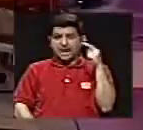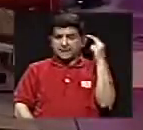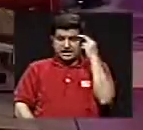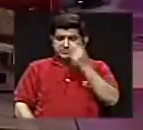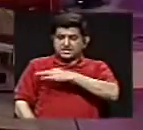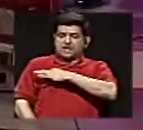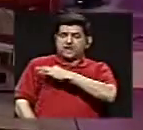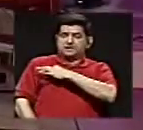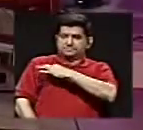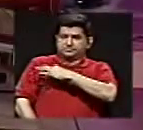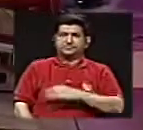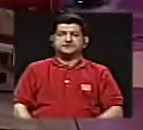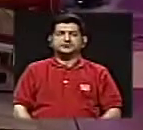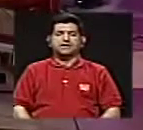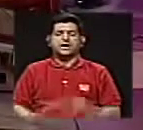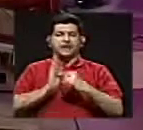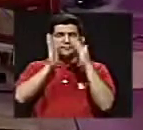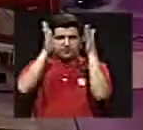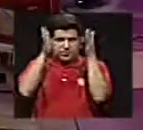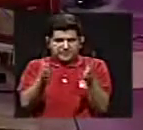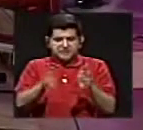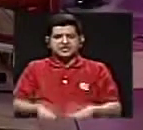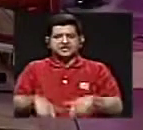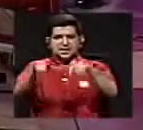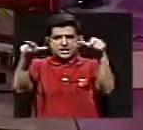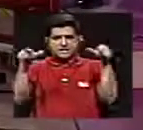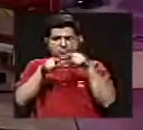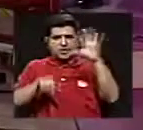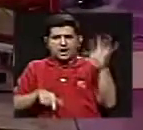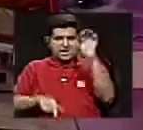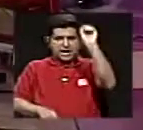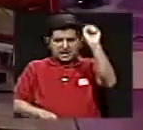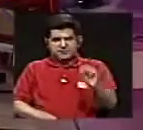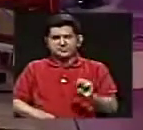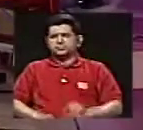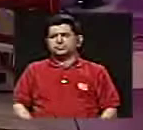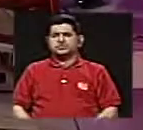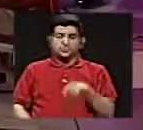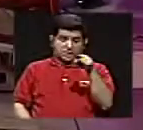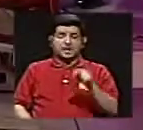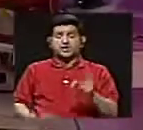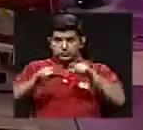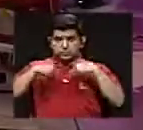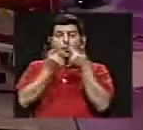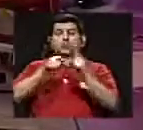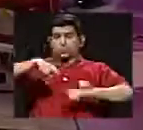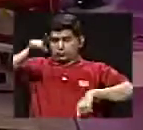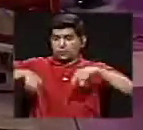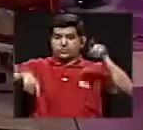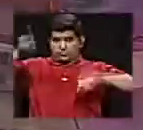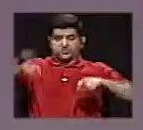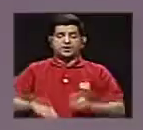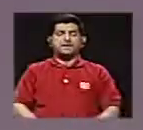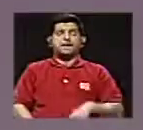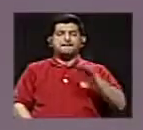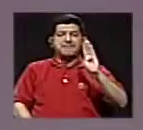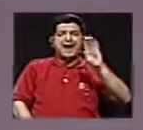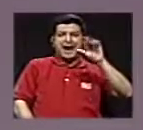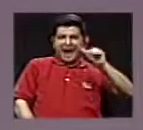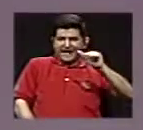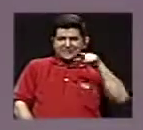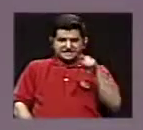hemos invitado a representantes de la zona Caribe Sur, muy diversa, por cierto. Tenemos a Blanca